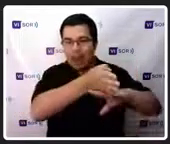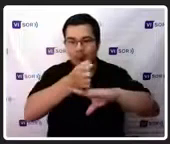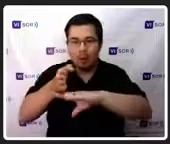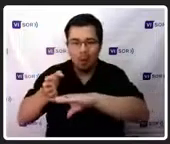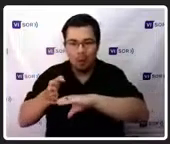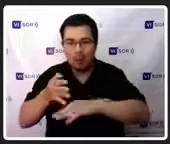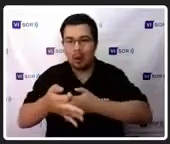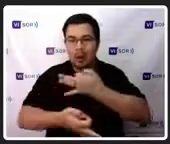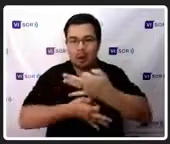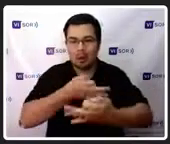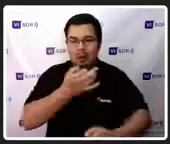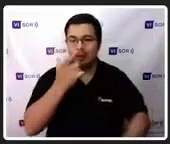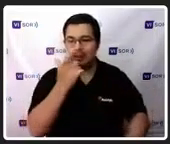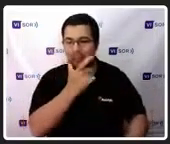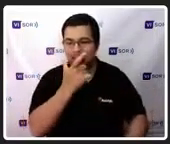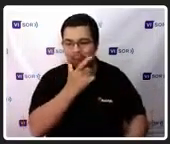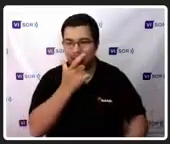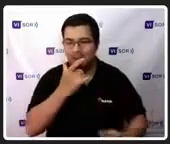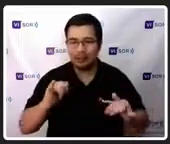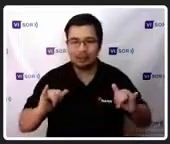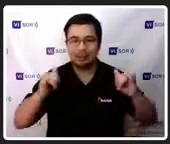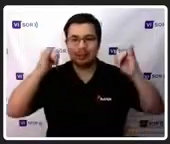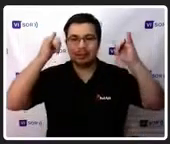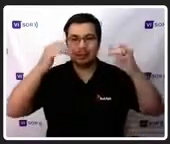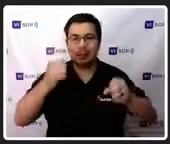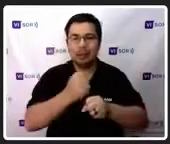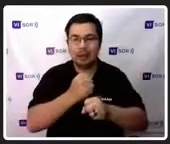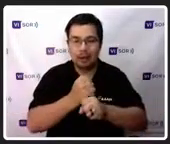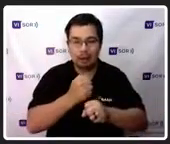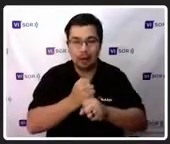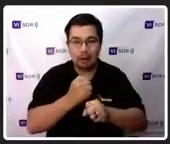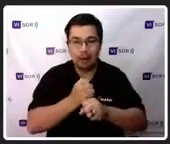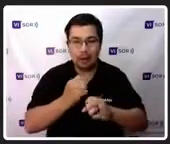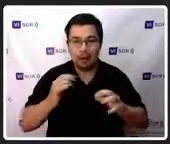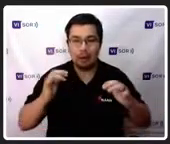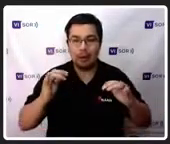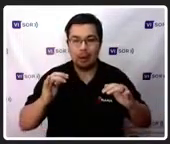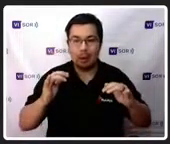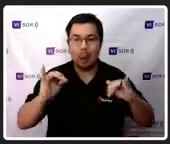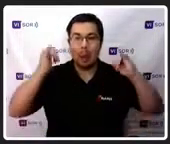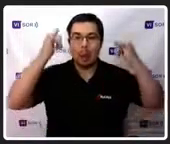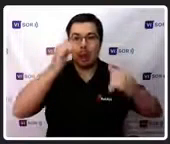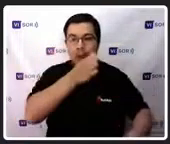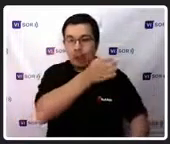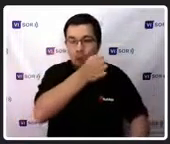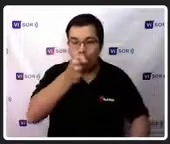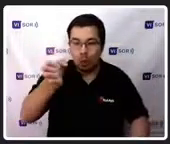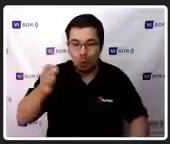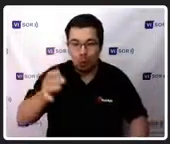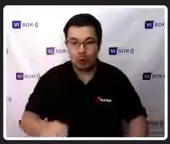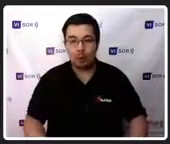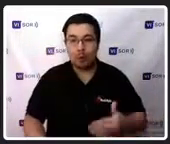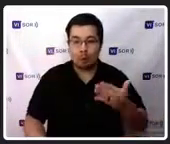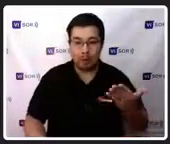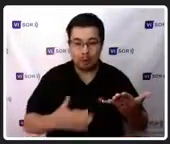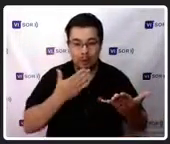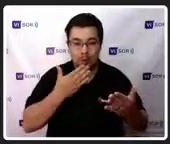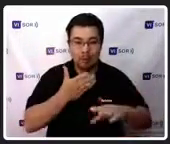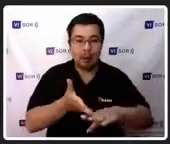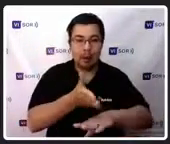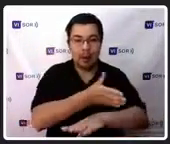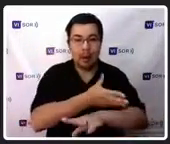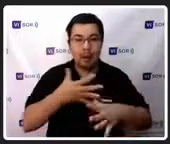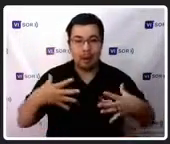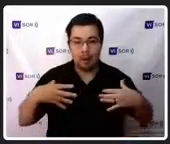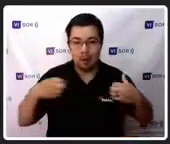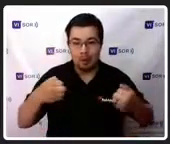turismo. Pero claro, esta entretención también, ¿no es cierto?, requiere de un esfuerzo y lo más importante, como les digo yo,